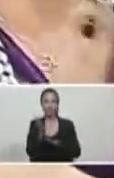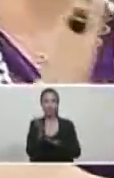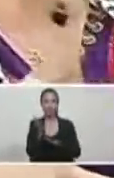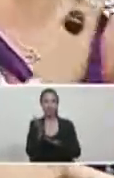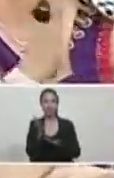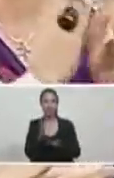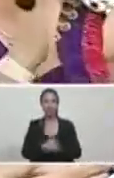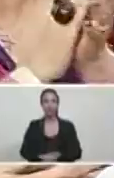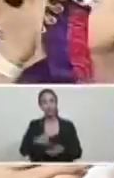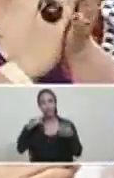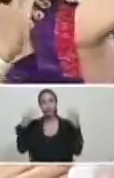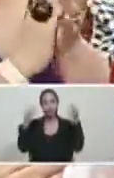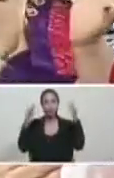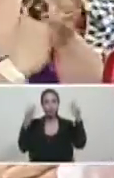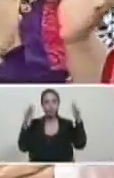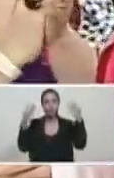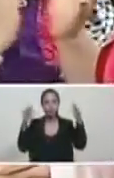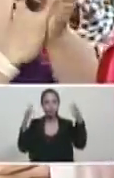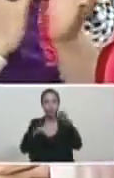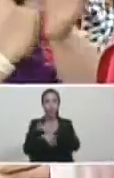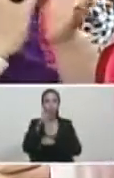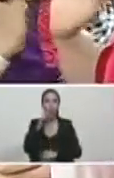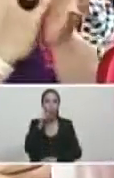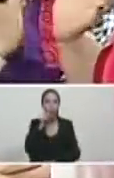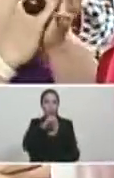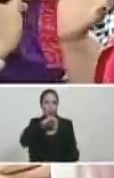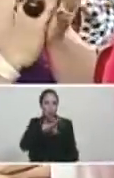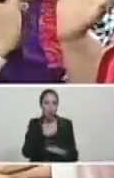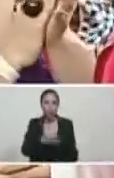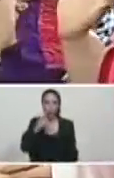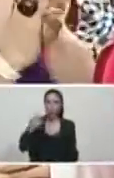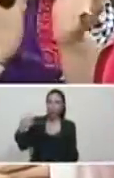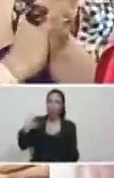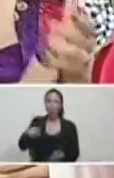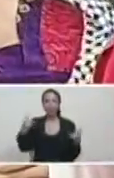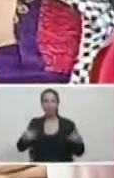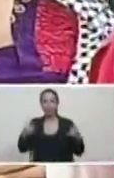Paul Gilman, la leyenda del rock nacional.